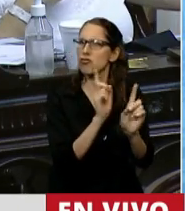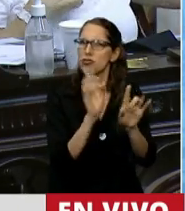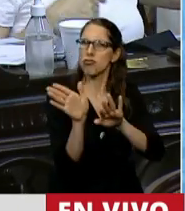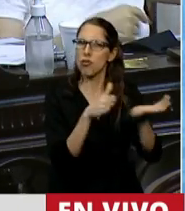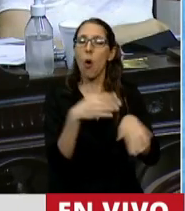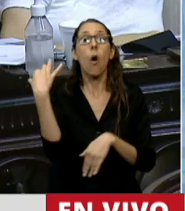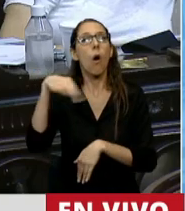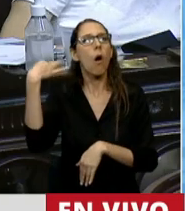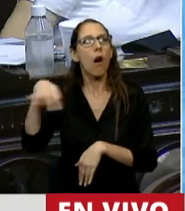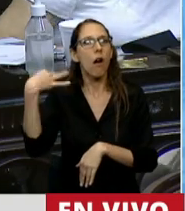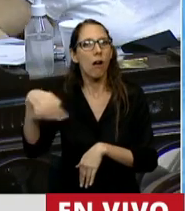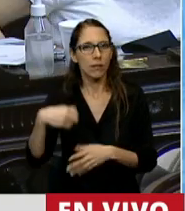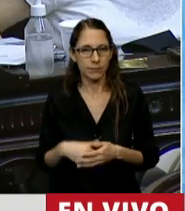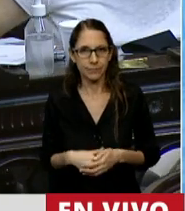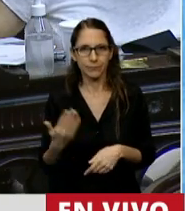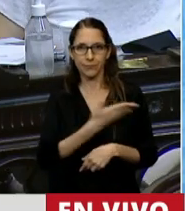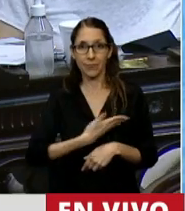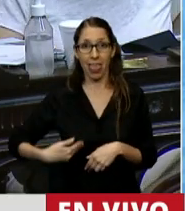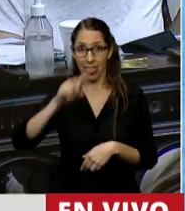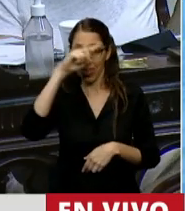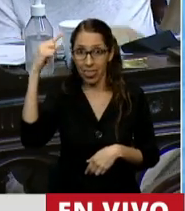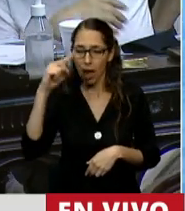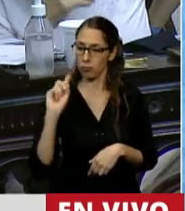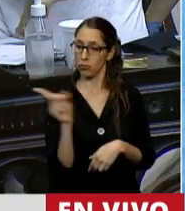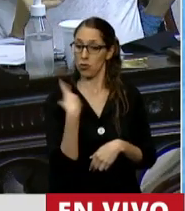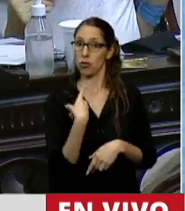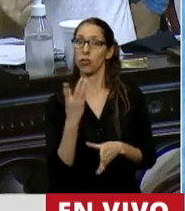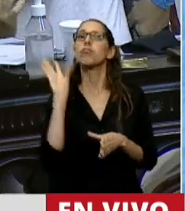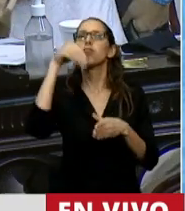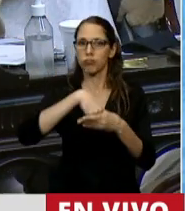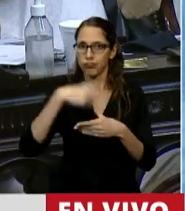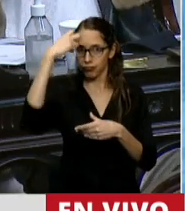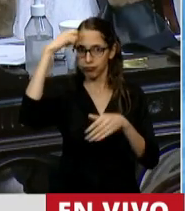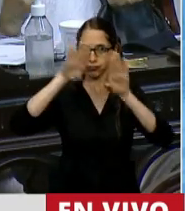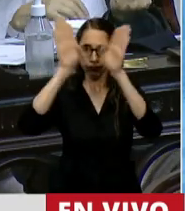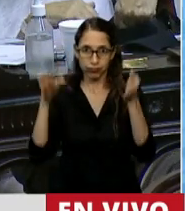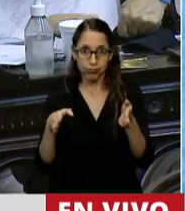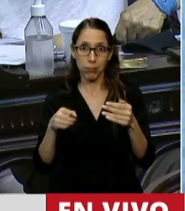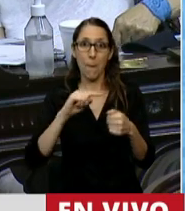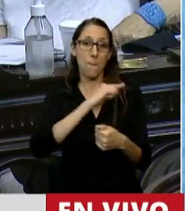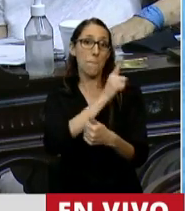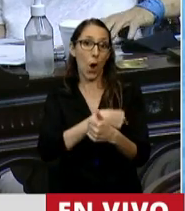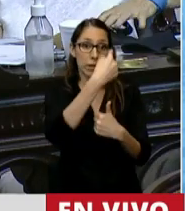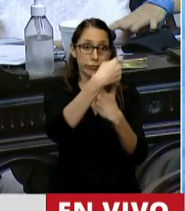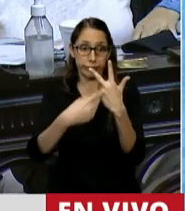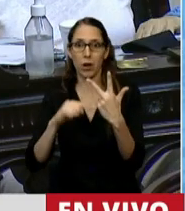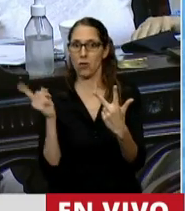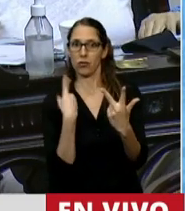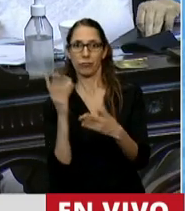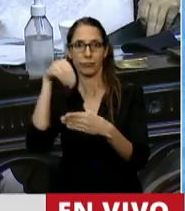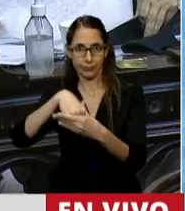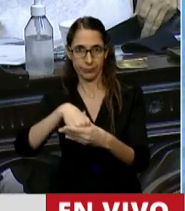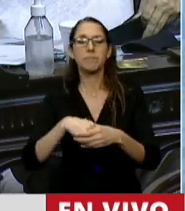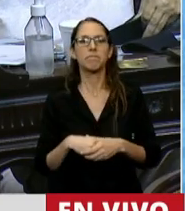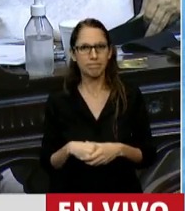obligaciones. El Estado y nosotros como integrantes de uno de los poderes del mismo estamos obligados frente